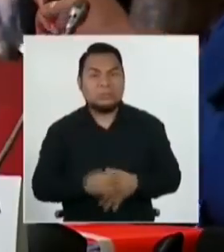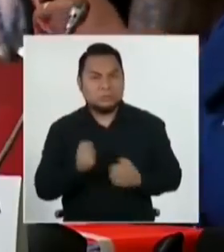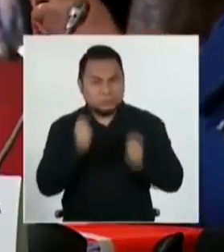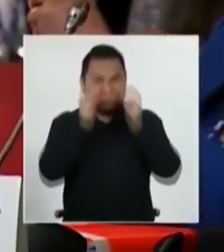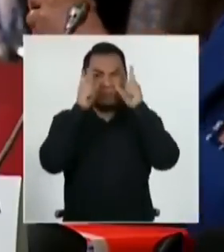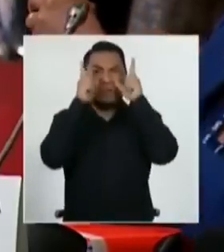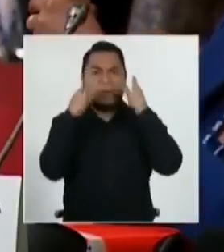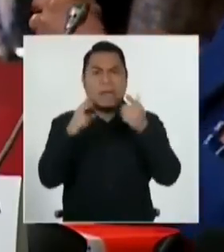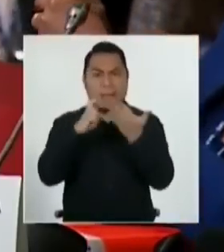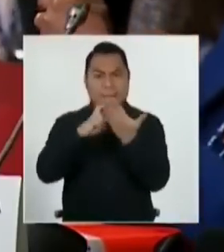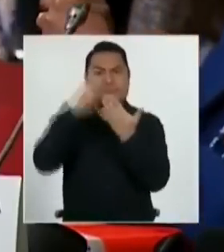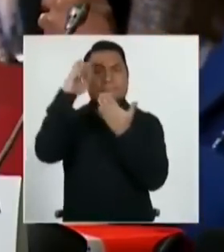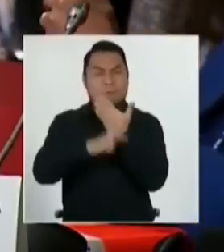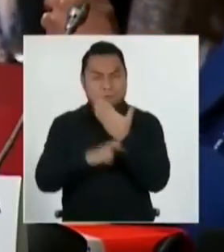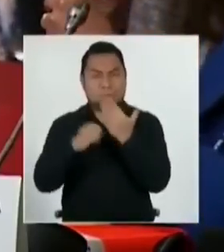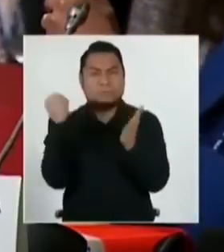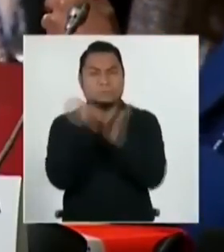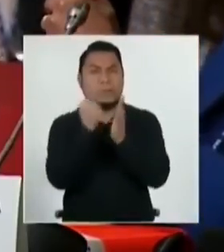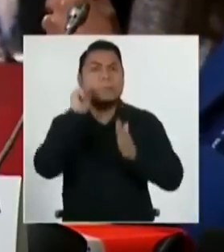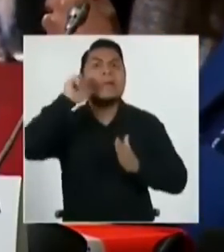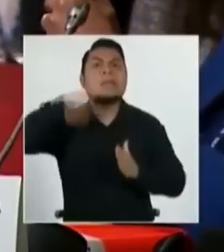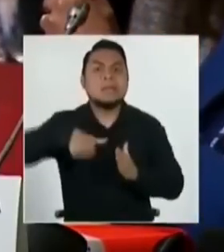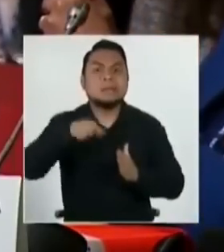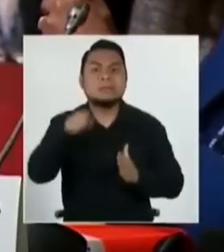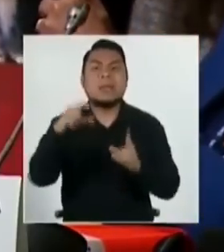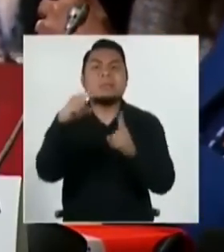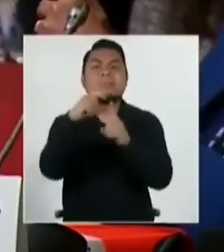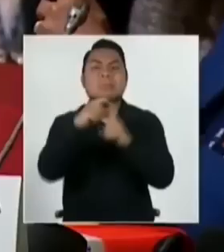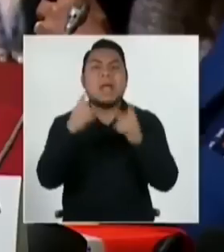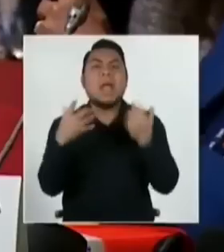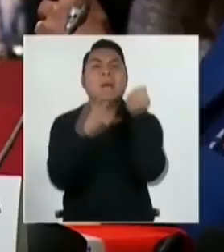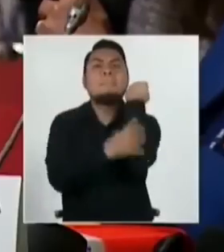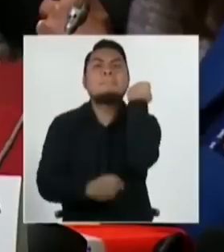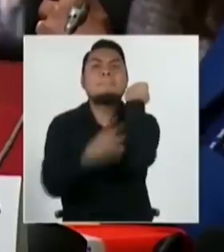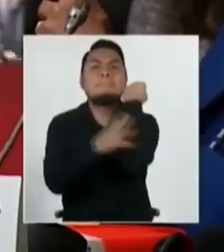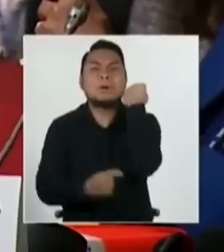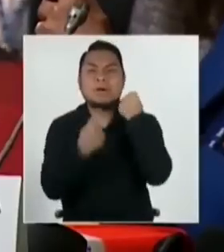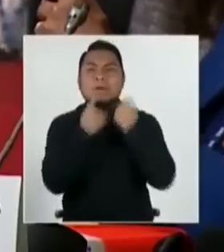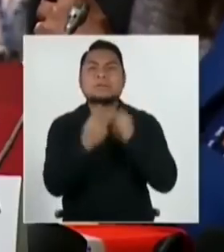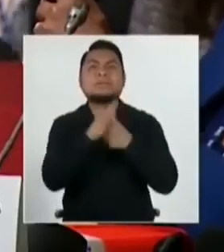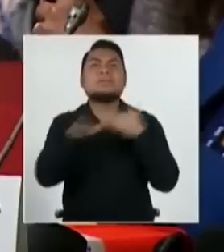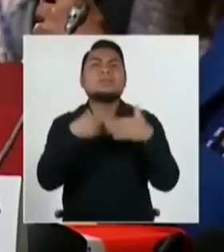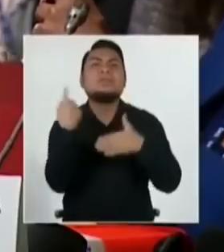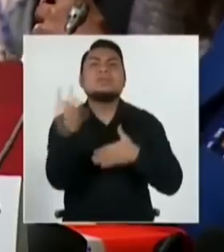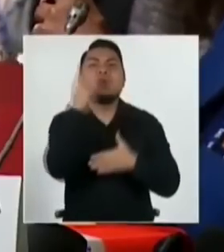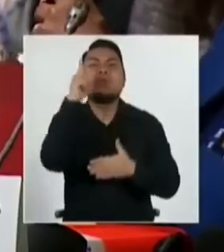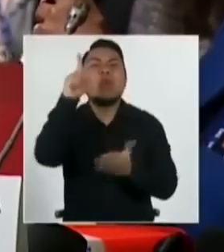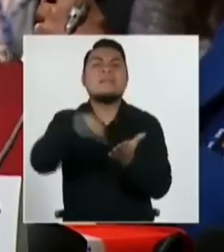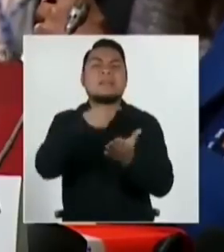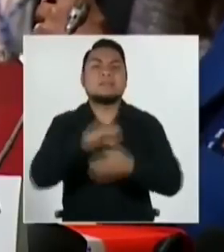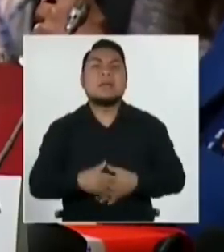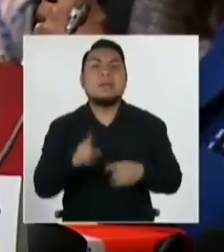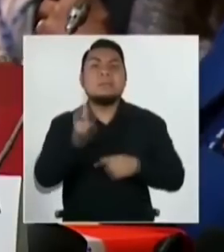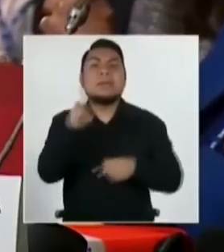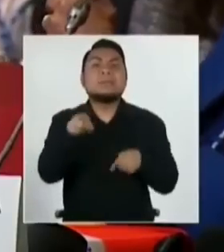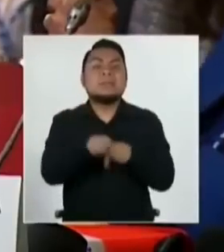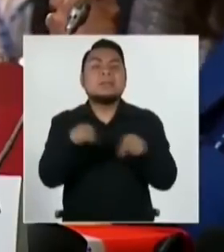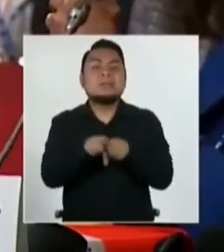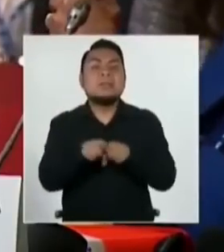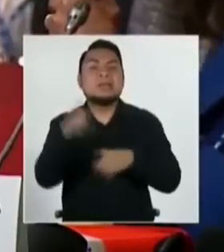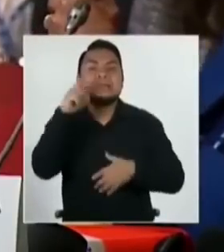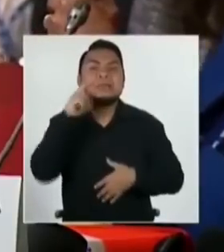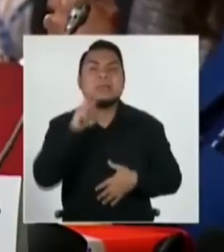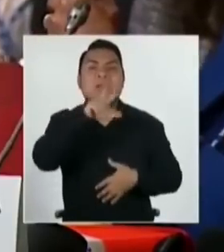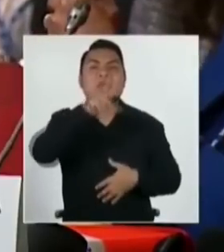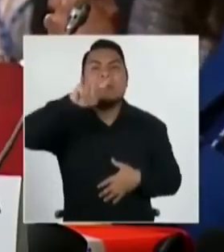que en el proyecto de resolución de mañana la palabra pobreza se menciona solo una vez, pero término sexual